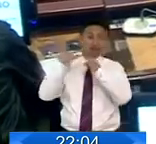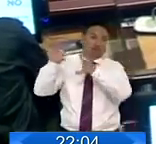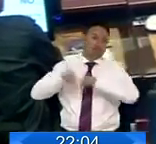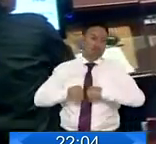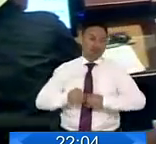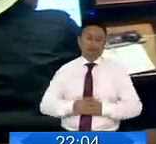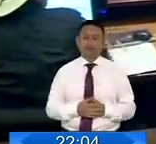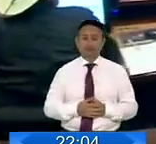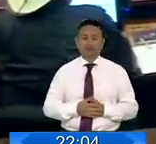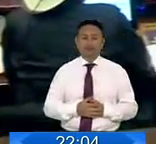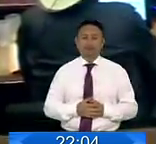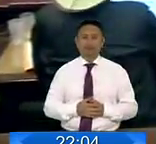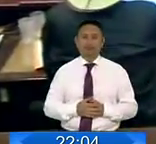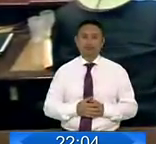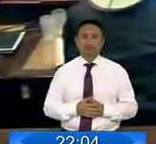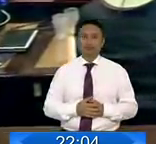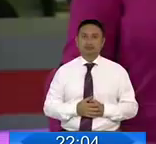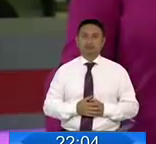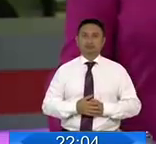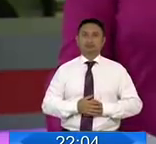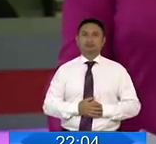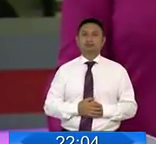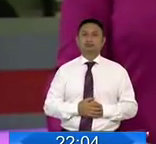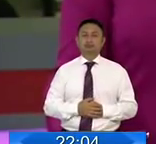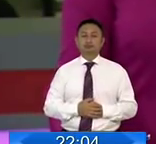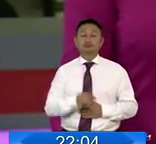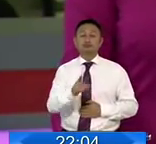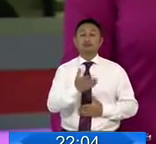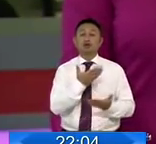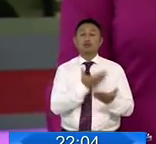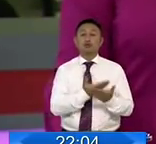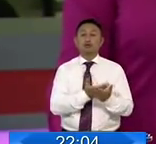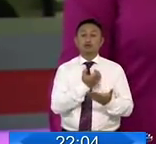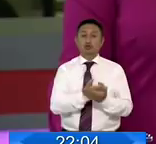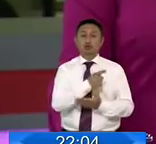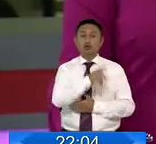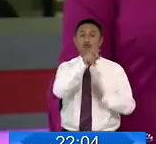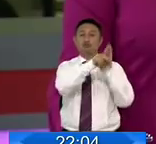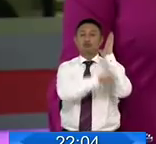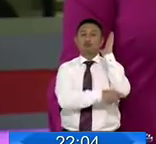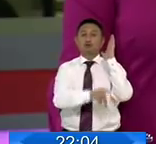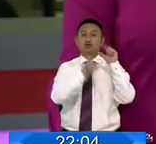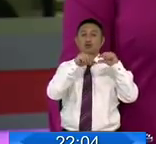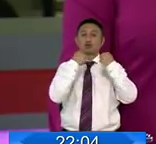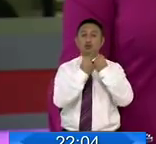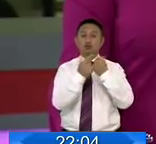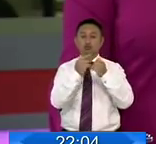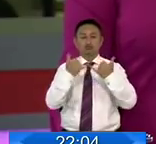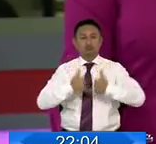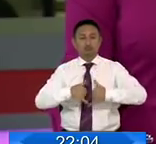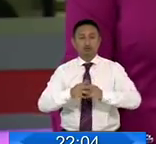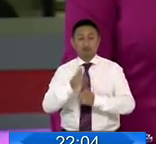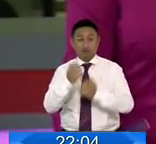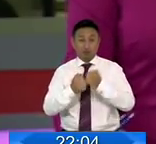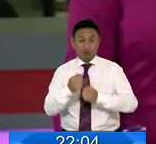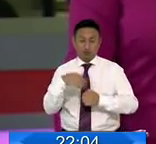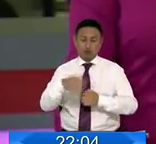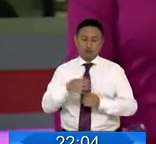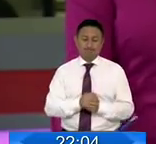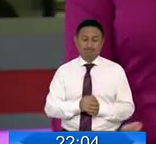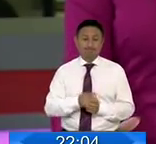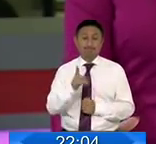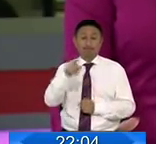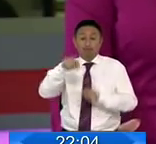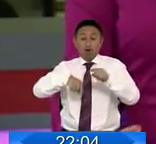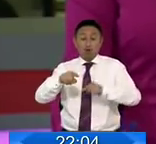Informó Carolina Basante. La propuesta económica del Parlamento de los Pueblos continúa generando reacciones. Hay